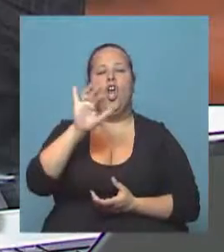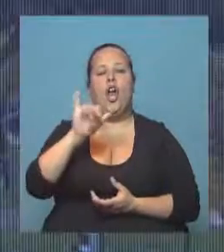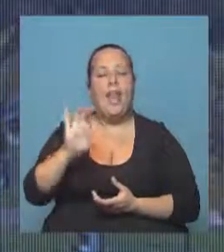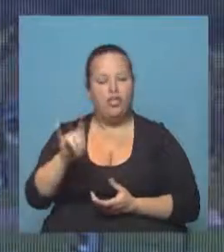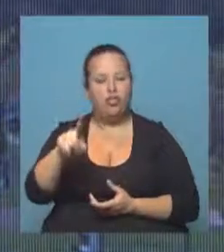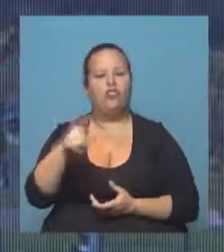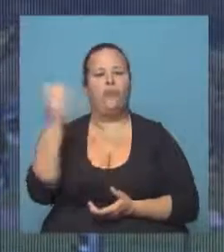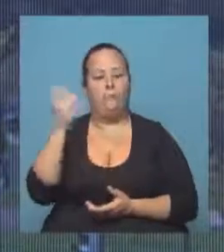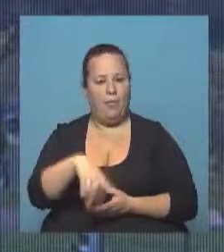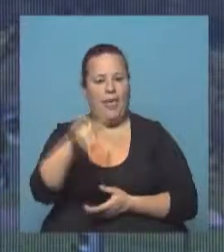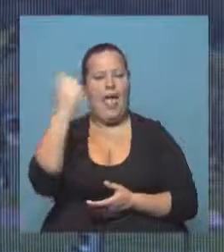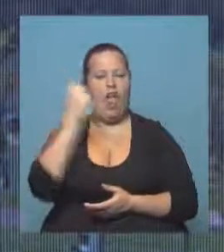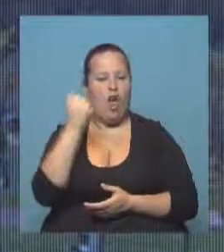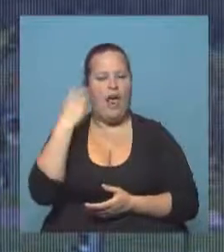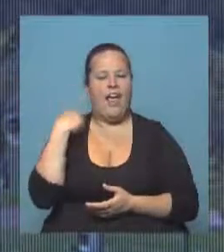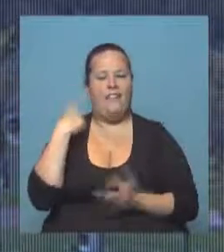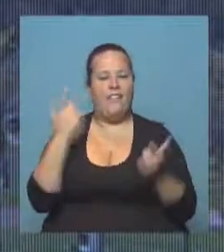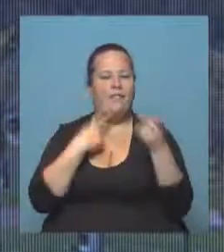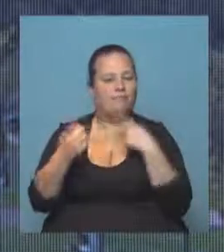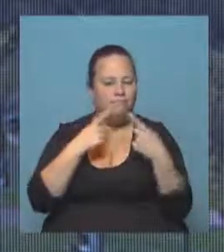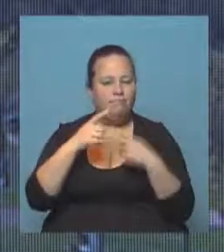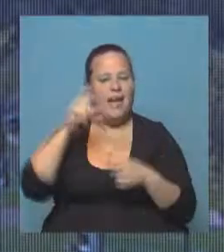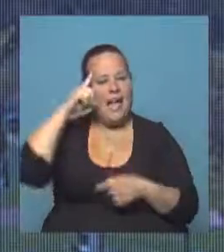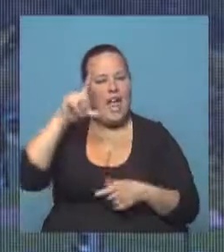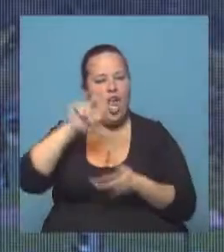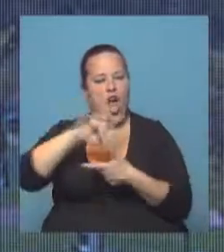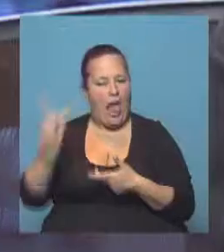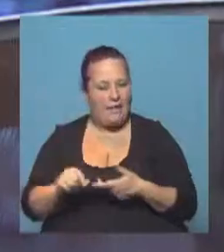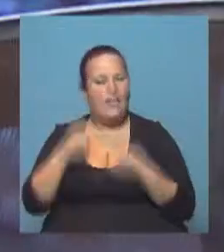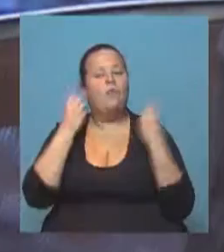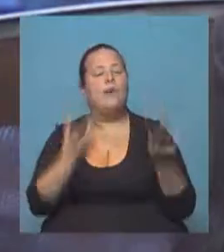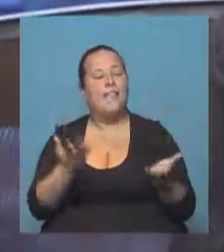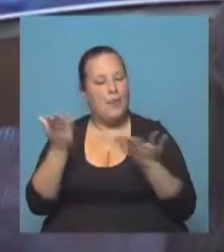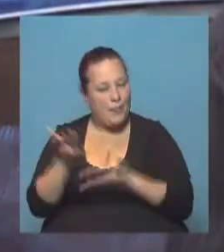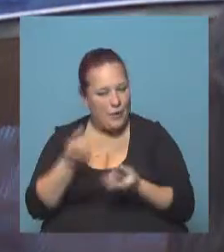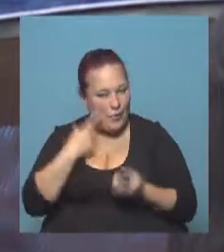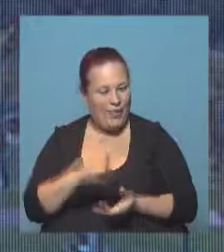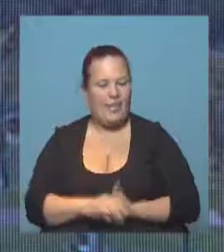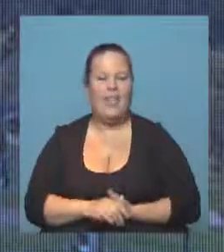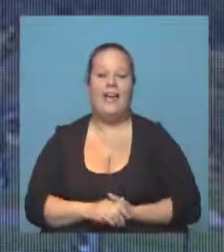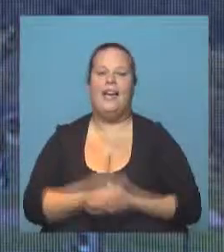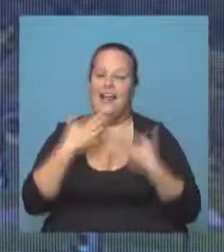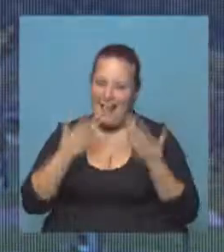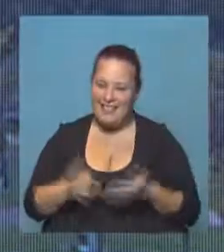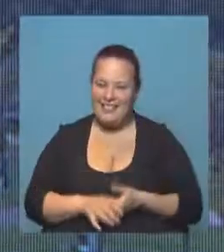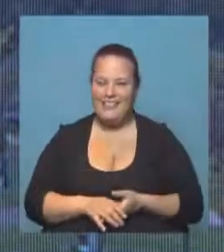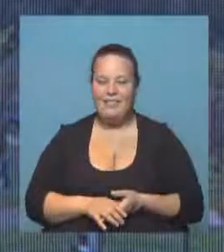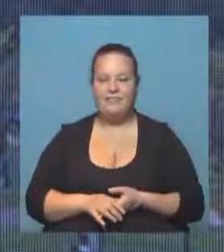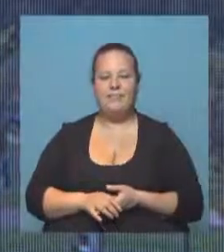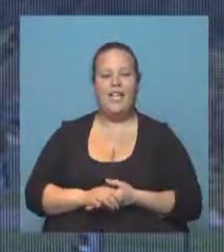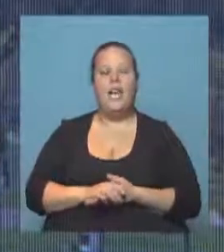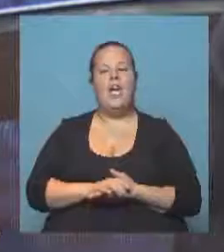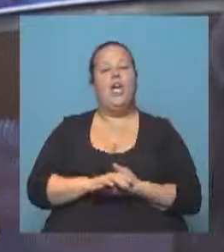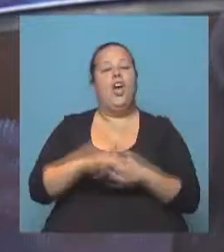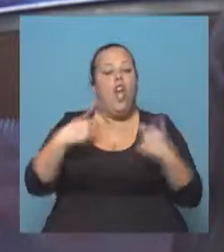con nosotros, él es economista jefe de la consultora Ecolatina, ni más ni menos. ¿Qué tal, Lorenzo? Bienvenido, buen día. Gracias.